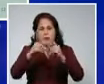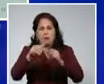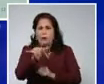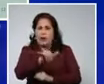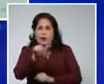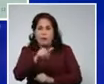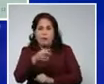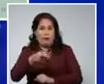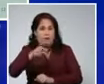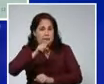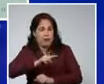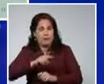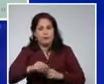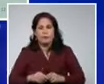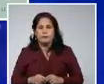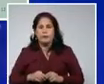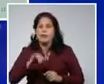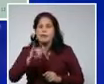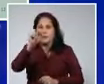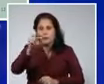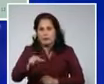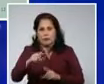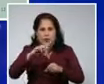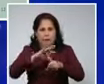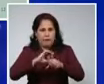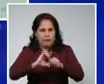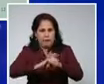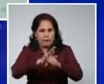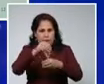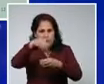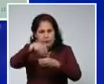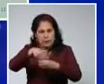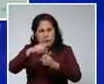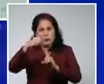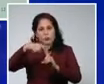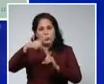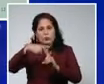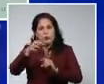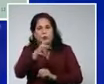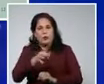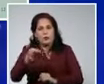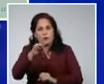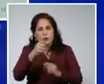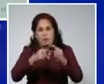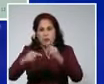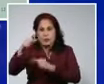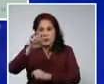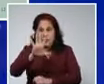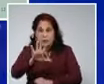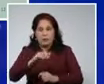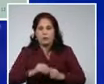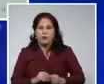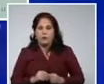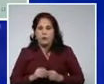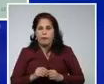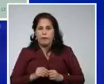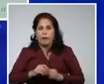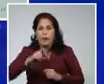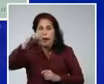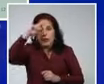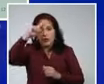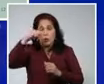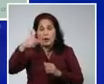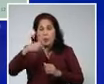día anterior, 6 casos. En Las Tunas, municipio cabecera 5, y en Jesús Menéndez